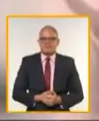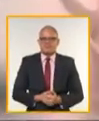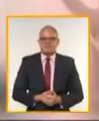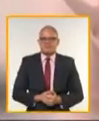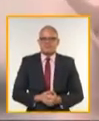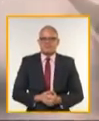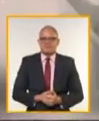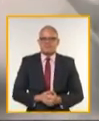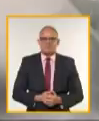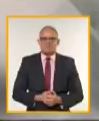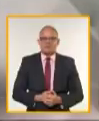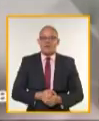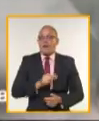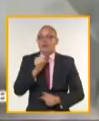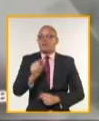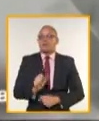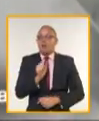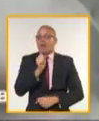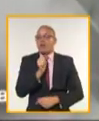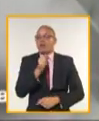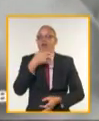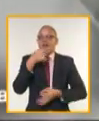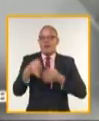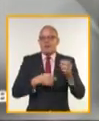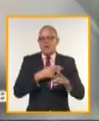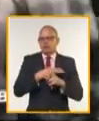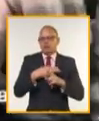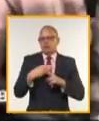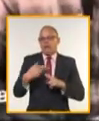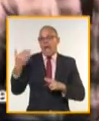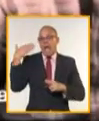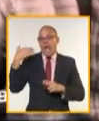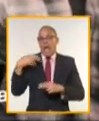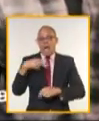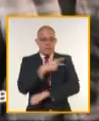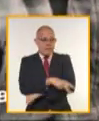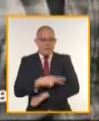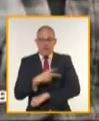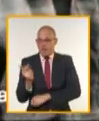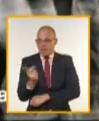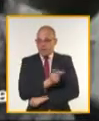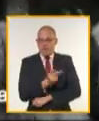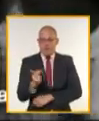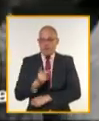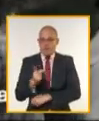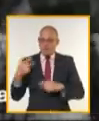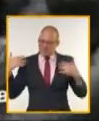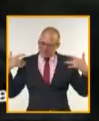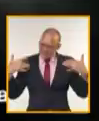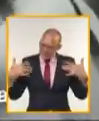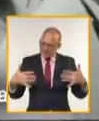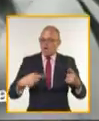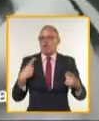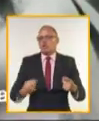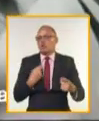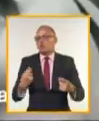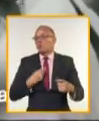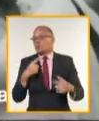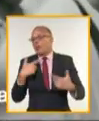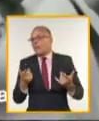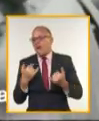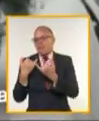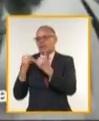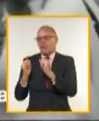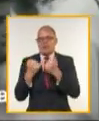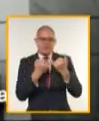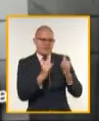Los oradores destacan el paralelo de las luchas de ambos pueblos por liberarse de la explotación, la estrecha y solidaria